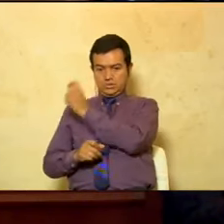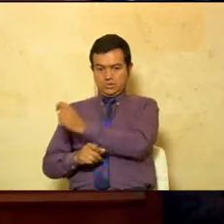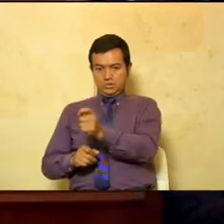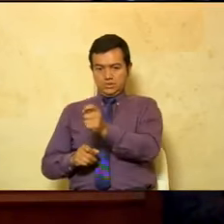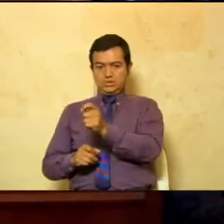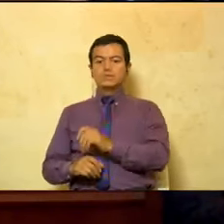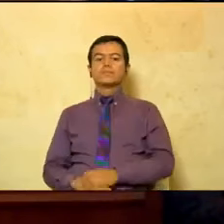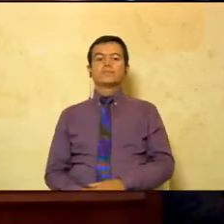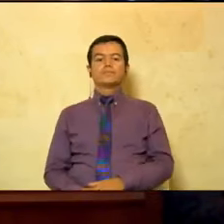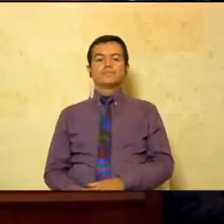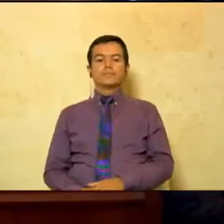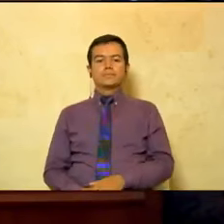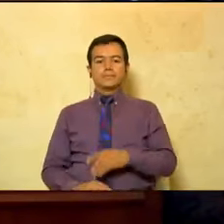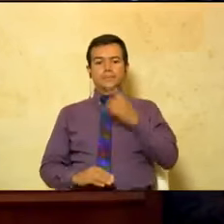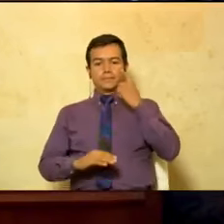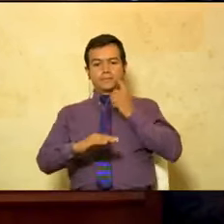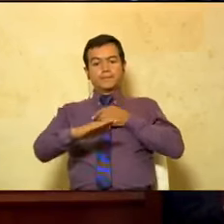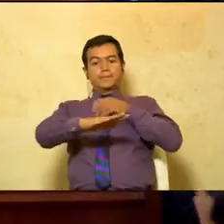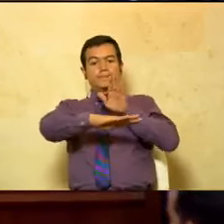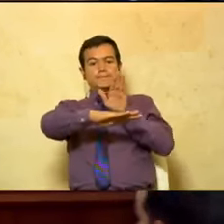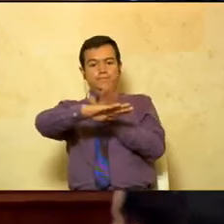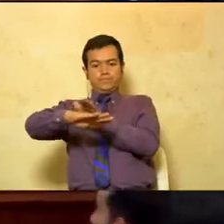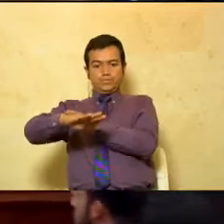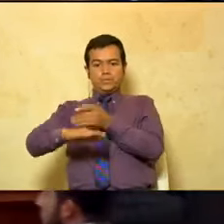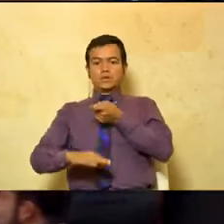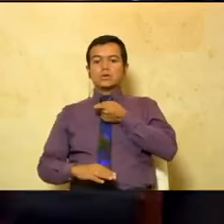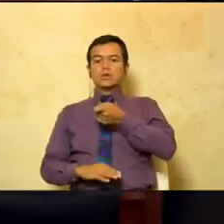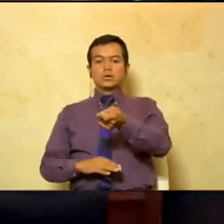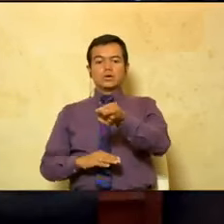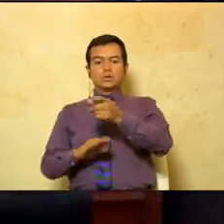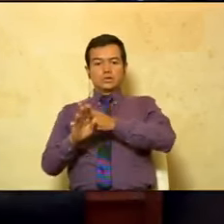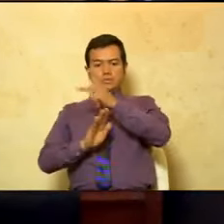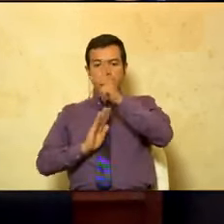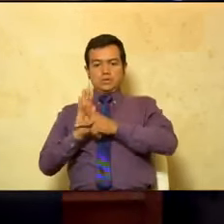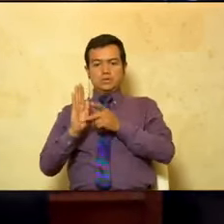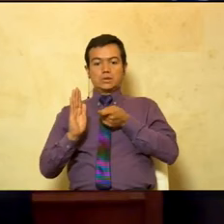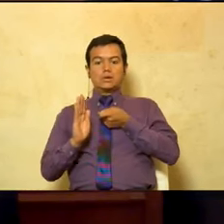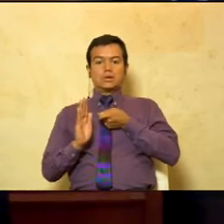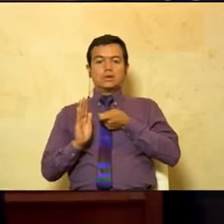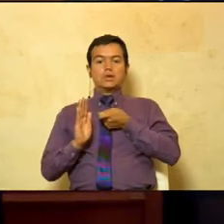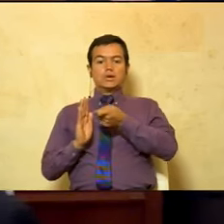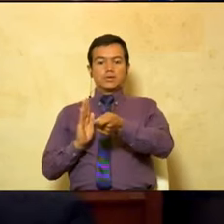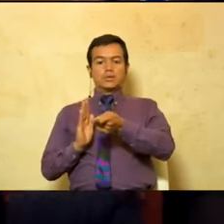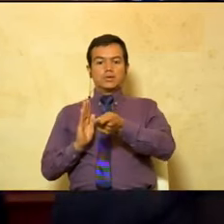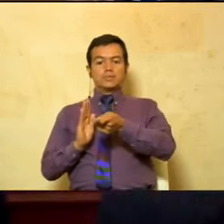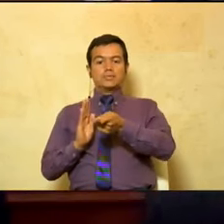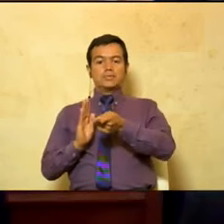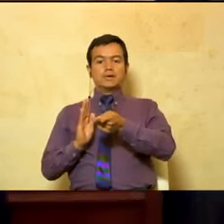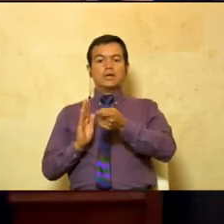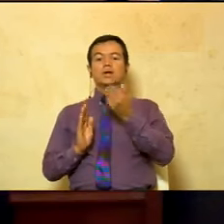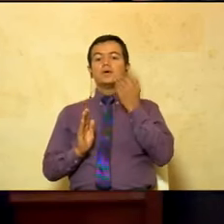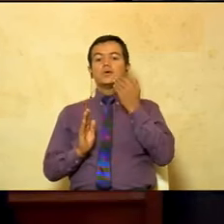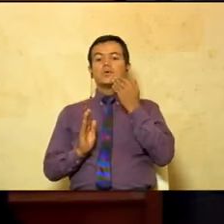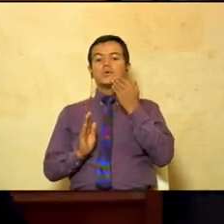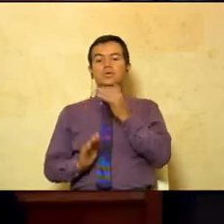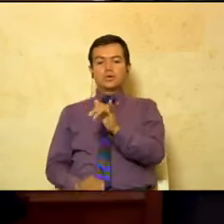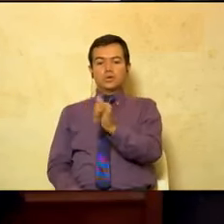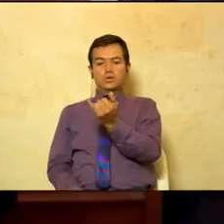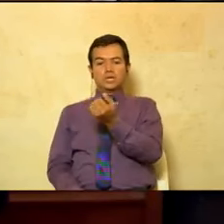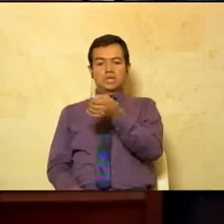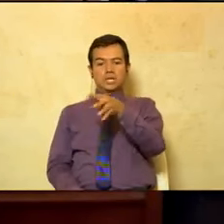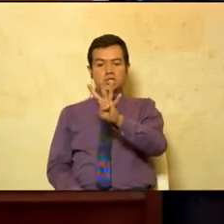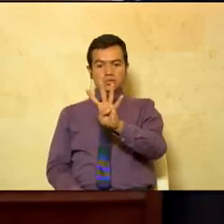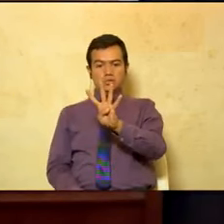se anuncian los siguientes proyectos para la sesión plenaria del día jueves 14 de diciembre del